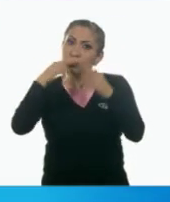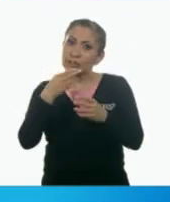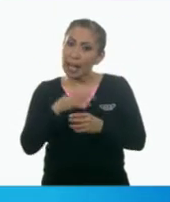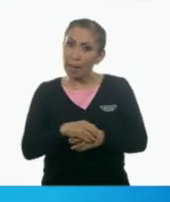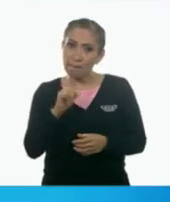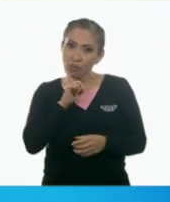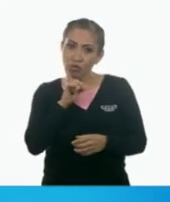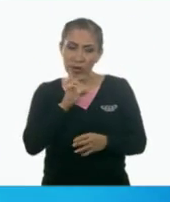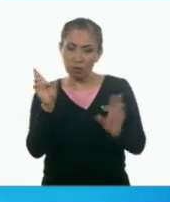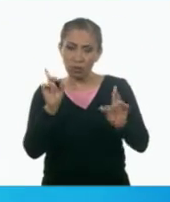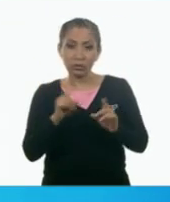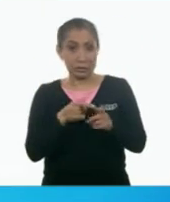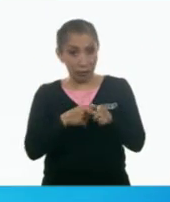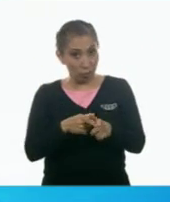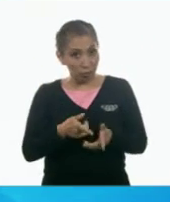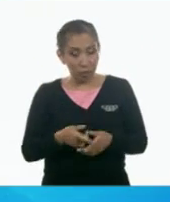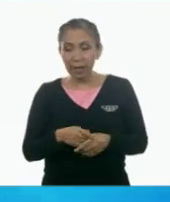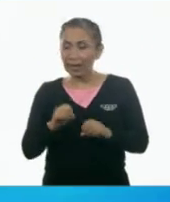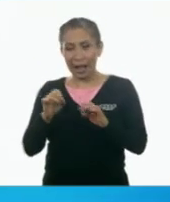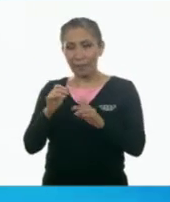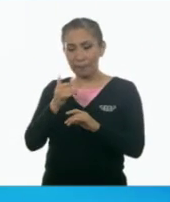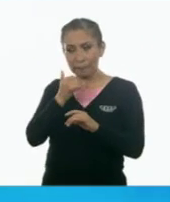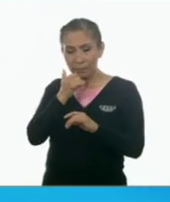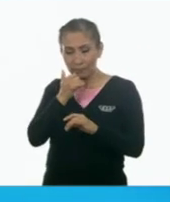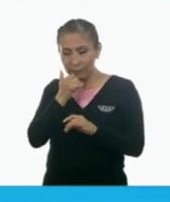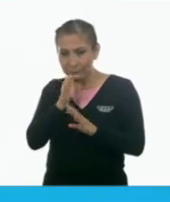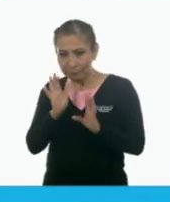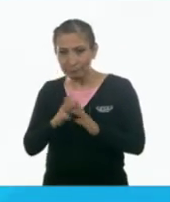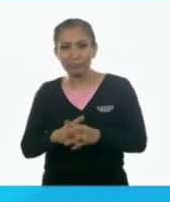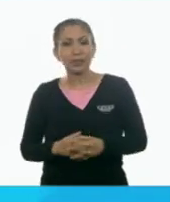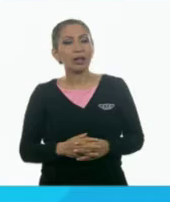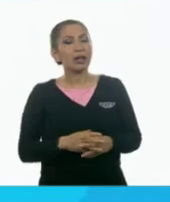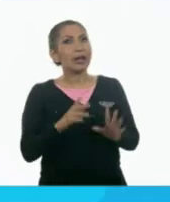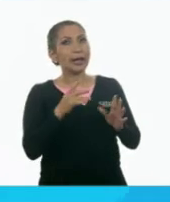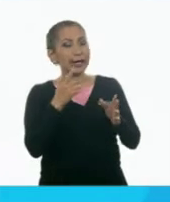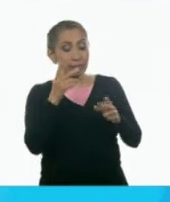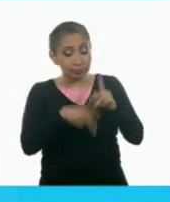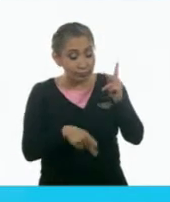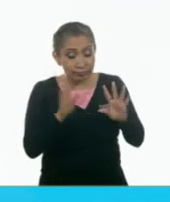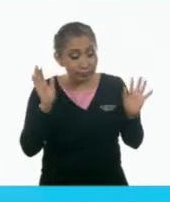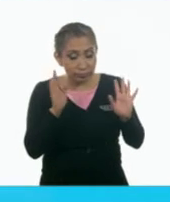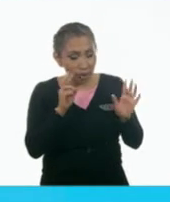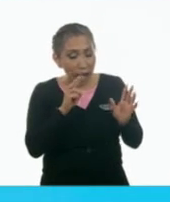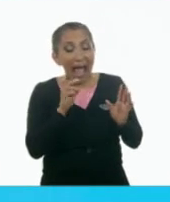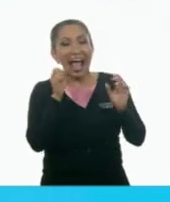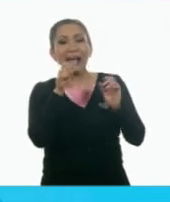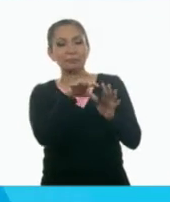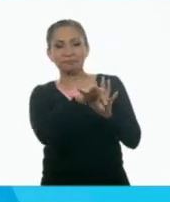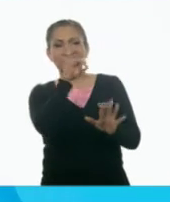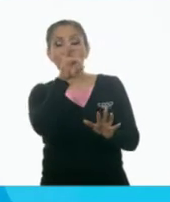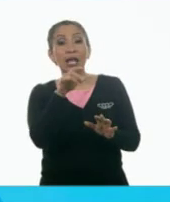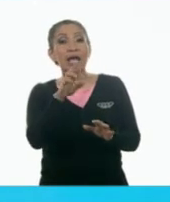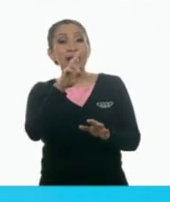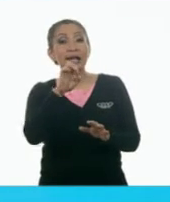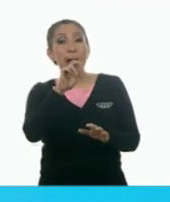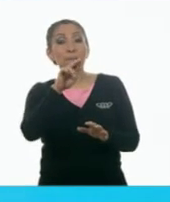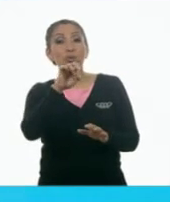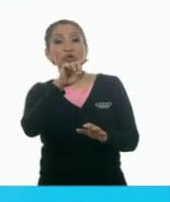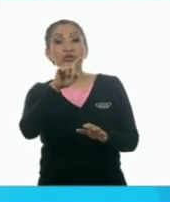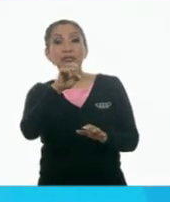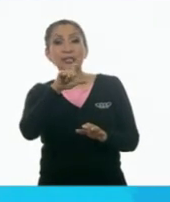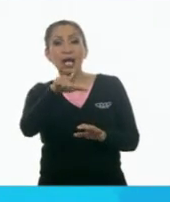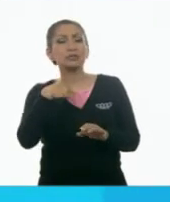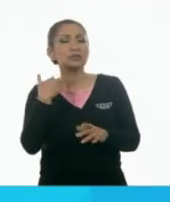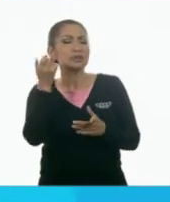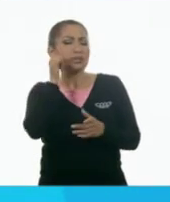¿Puedo continuar? Claro que sí, muchacho. Disculpa. ¿En qué iba? Sí. Rapunzel